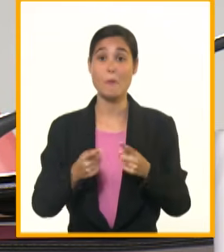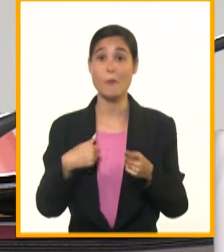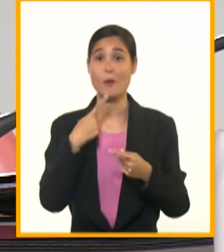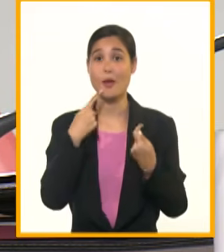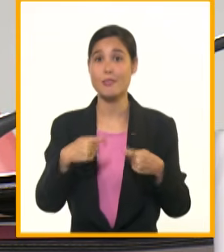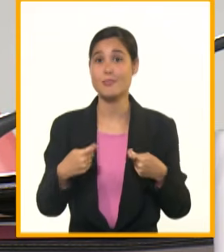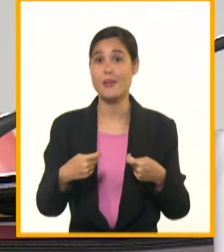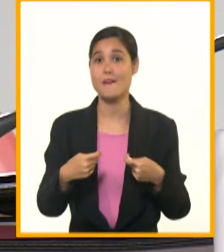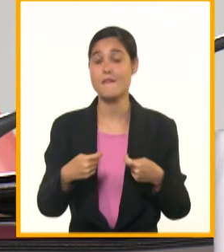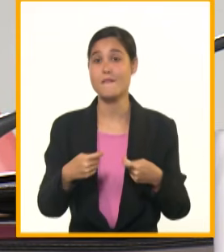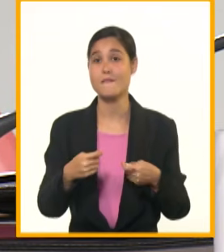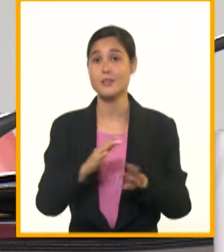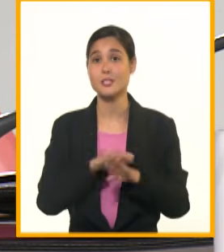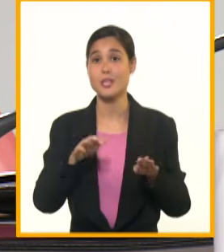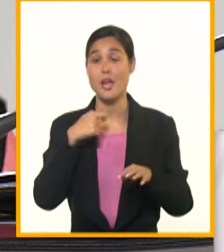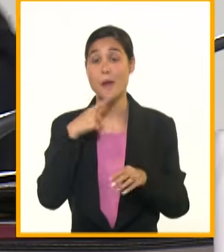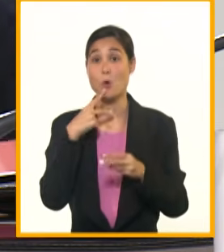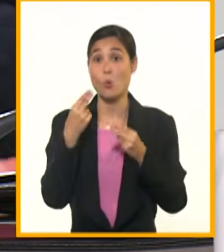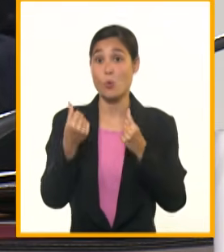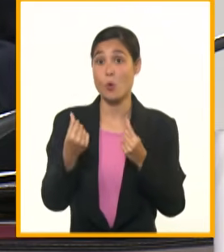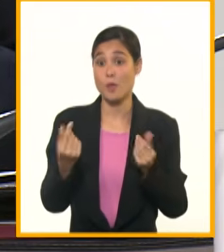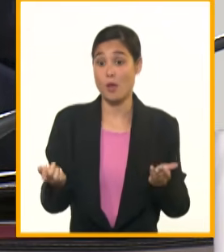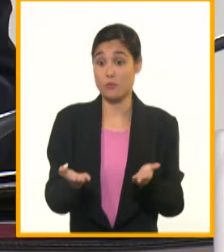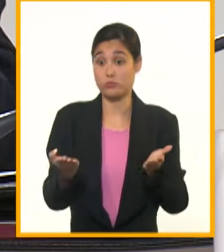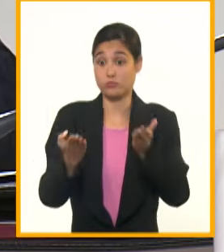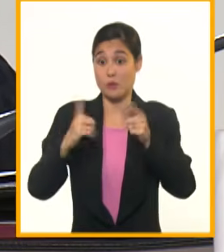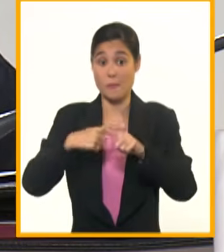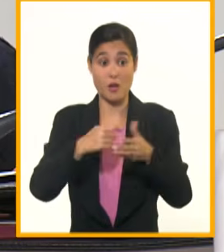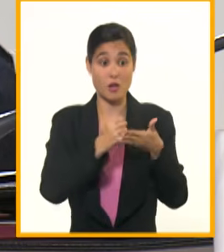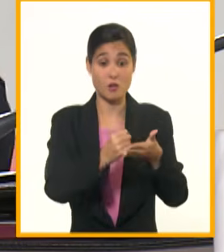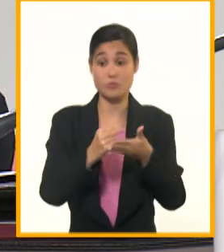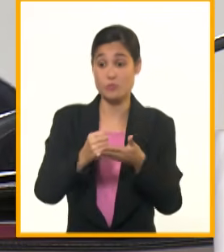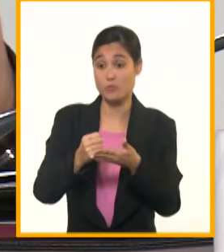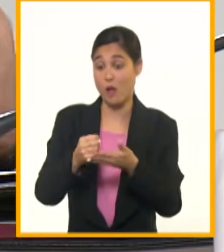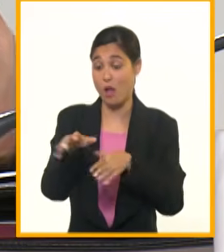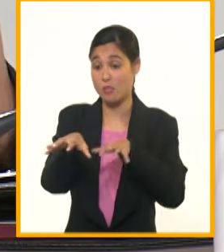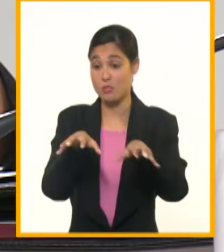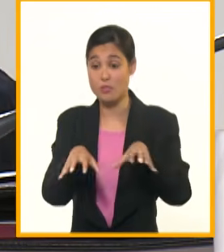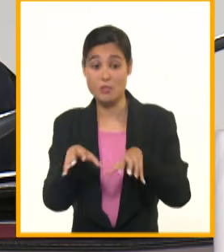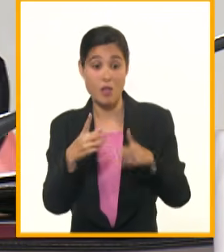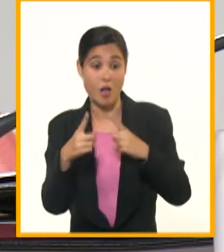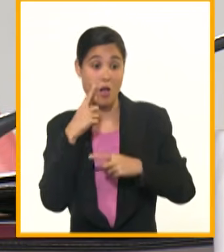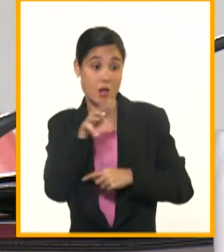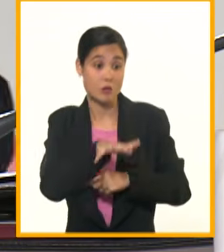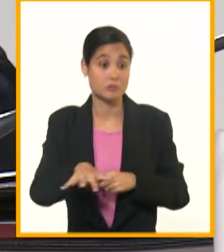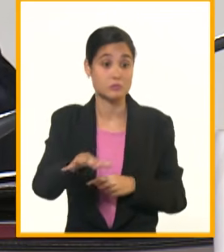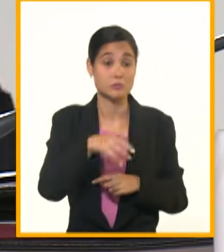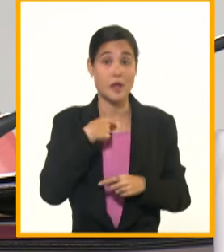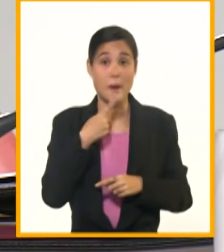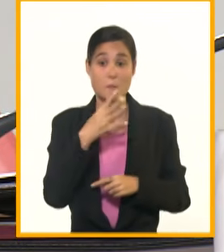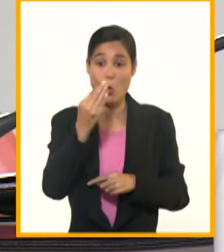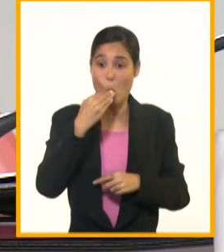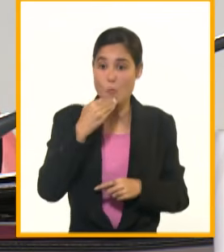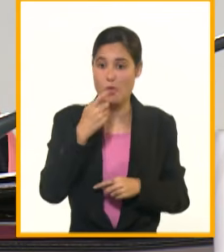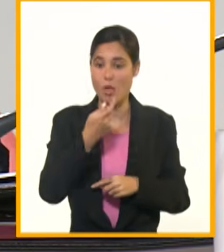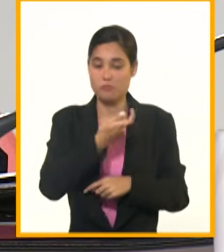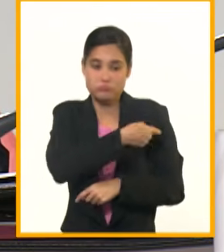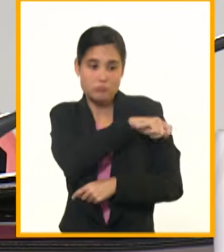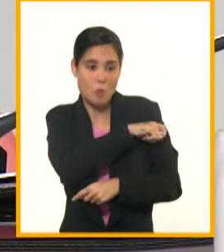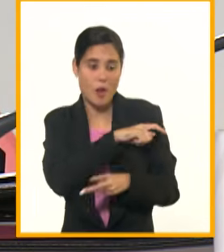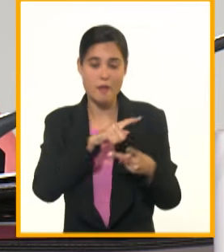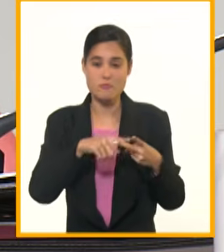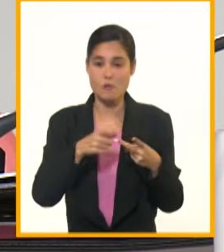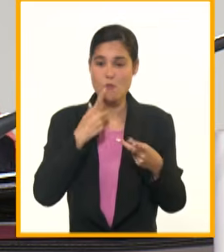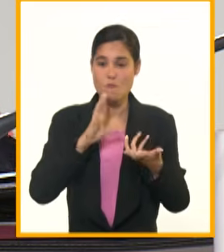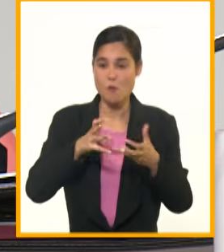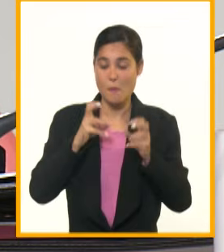nuestra economía a lo macro, para también ayudar a que en lo micro, en lo que llega a la mesa del cubano, en lo que llega también al nivel de vida de